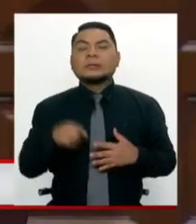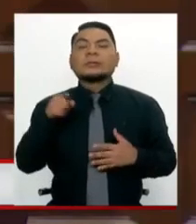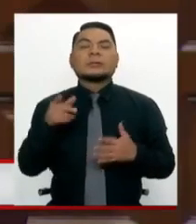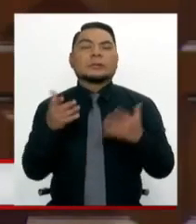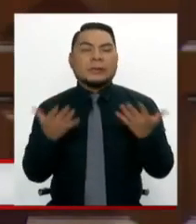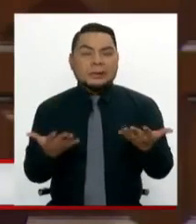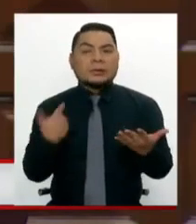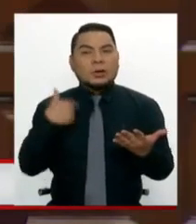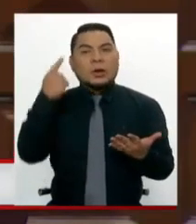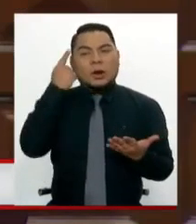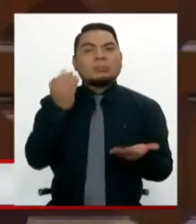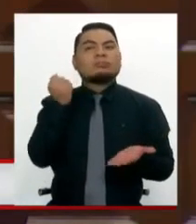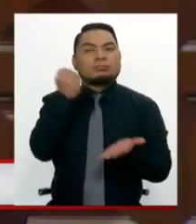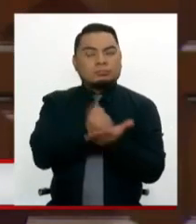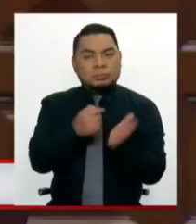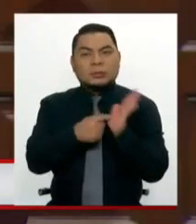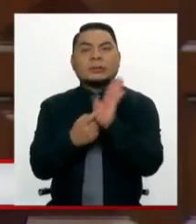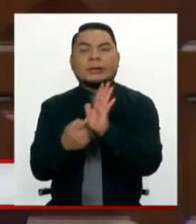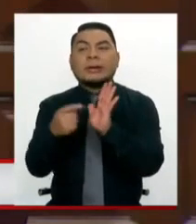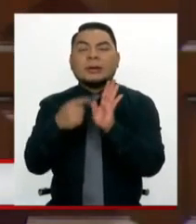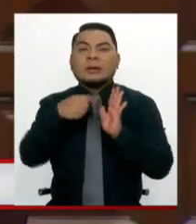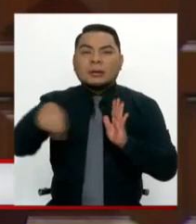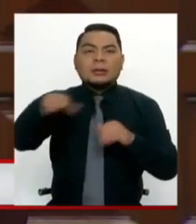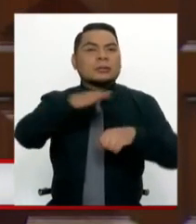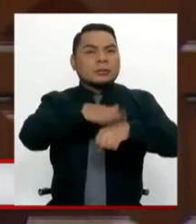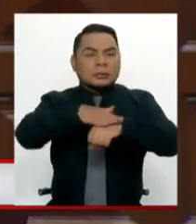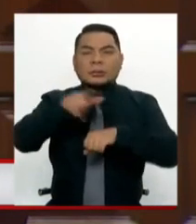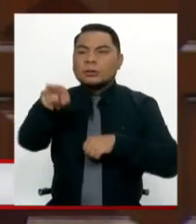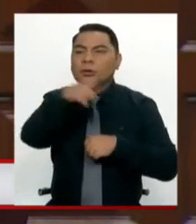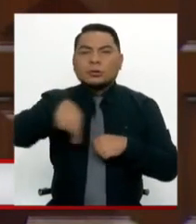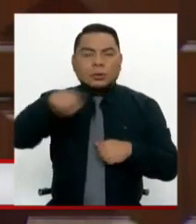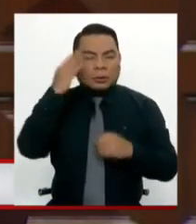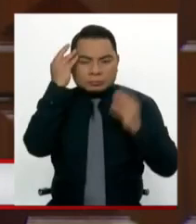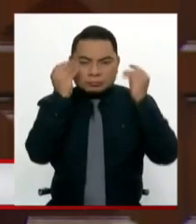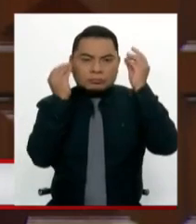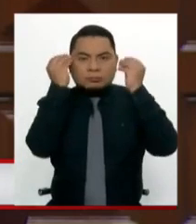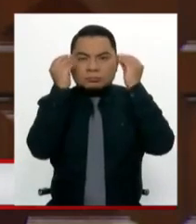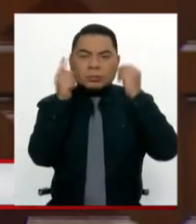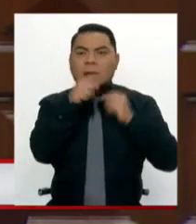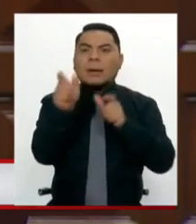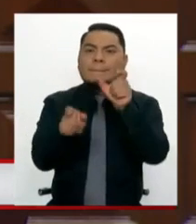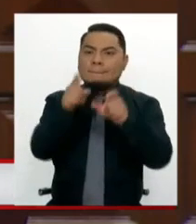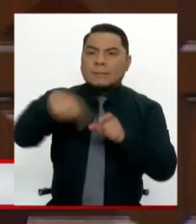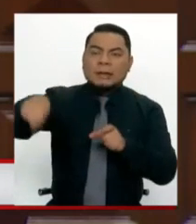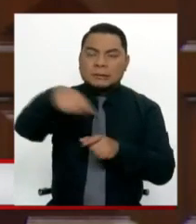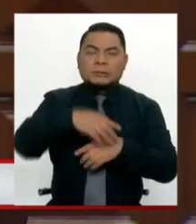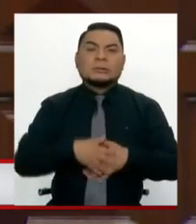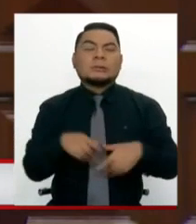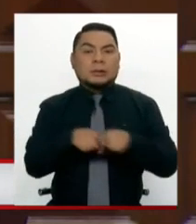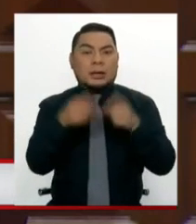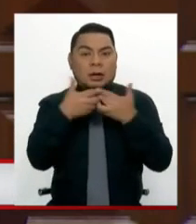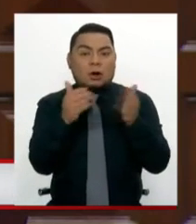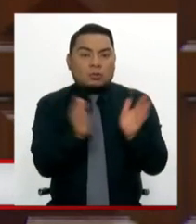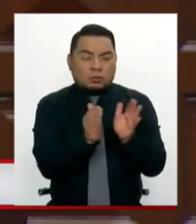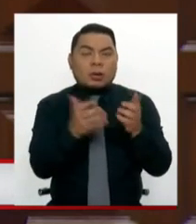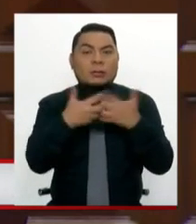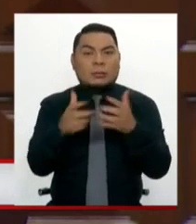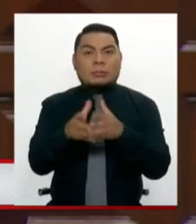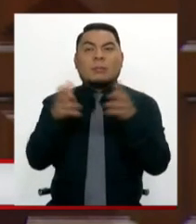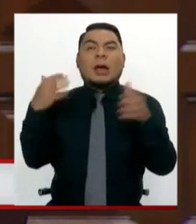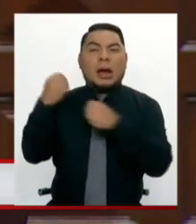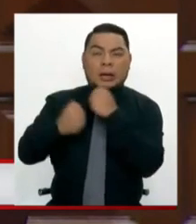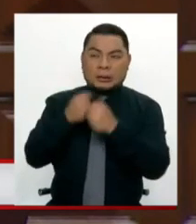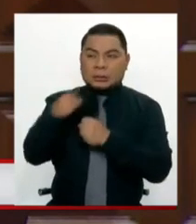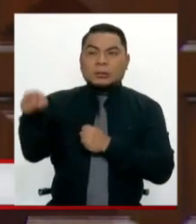La medida invita a reflexionar a todos los actores del sector y la pequeña minería y minería